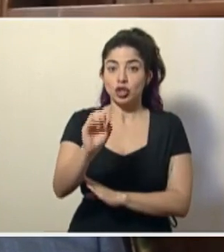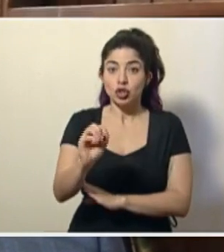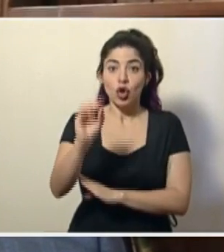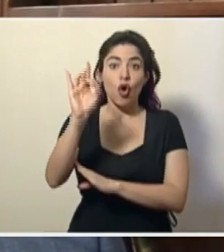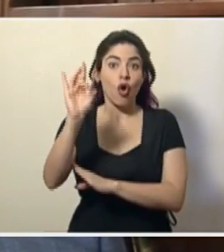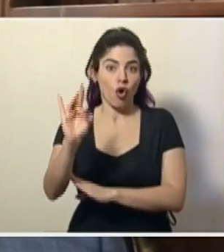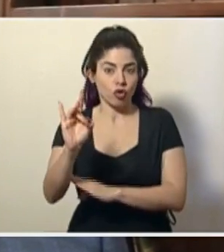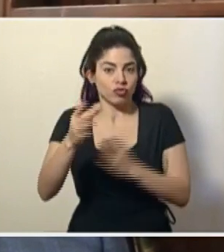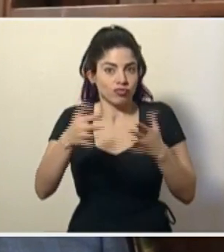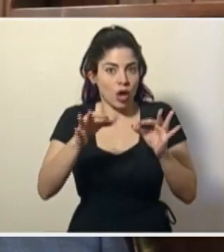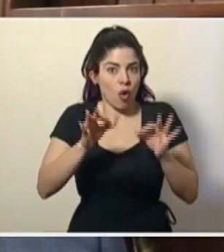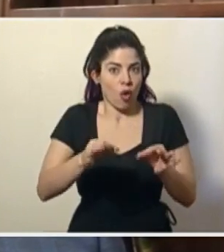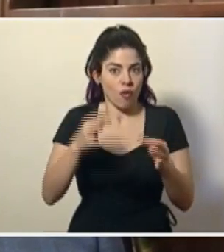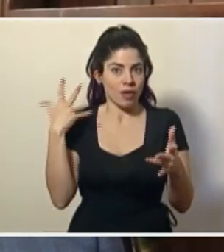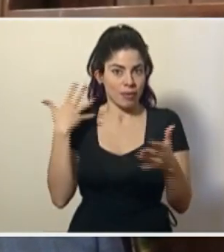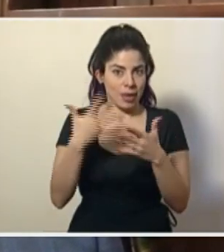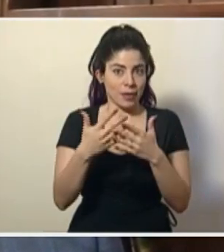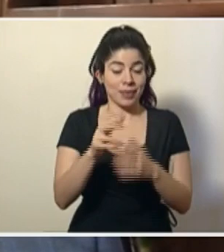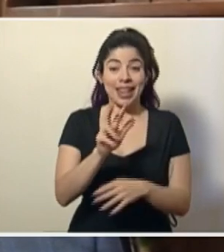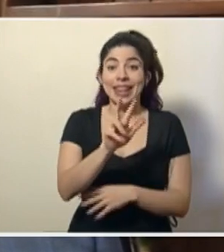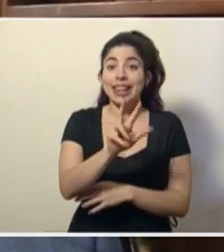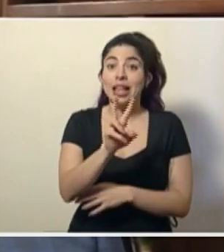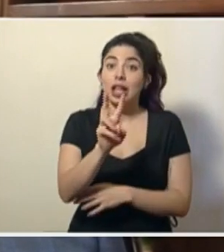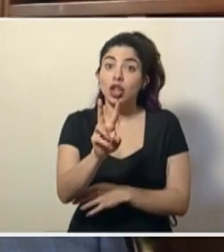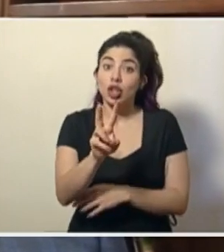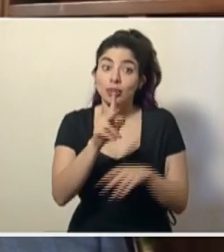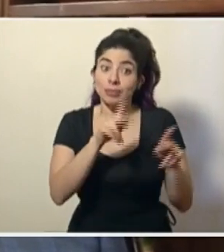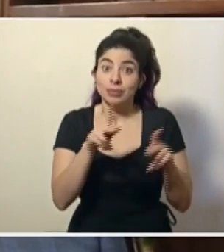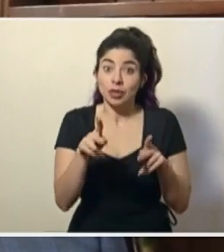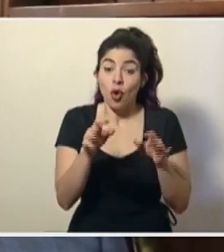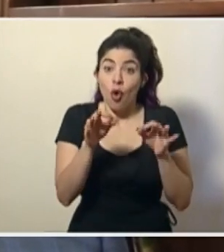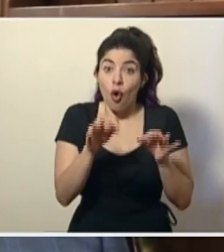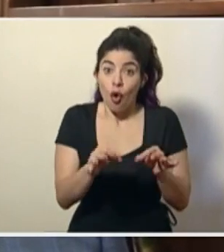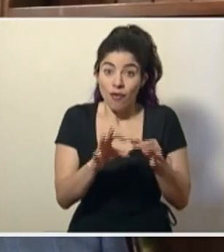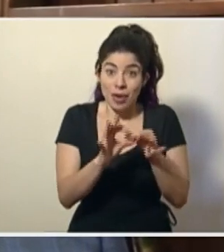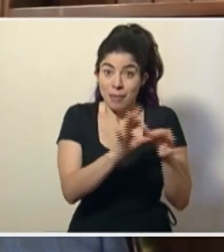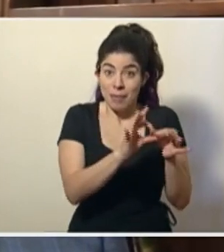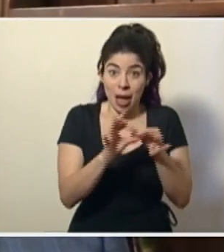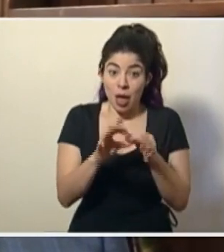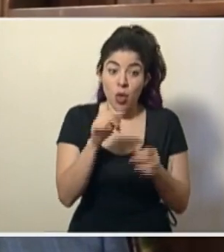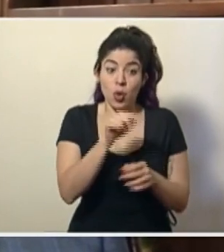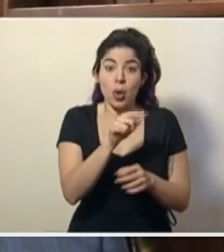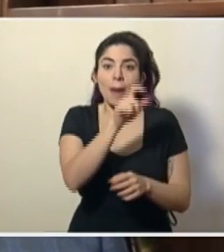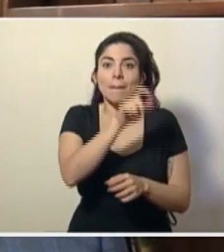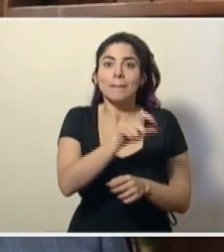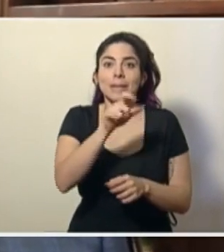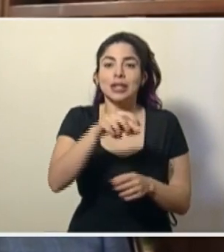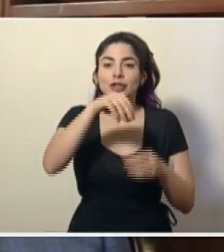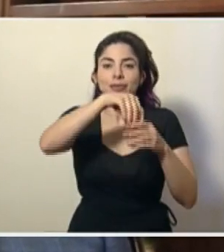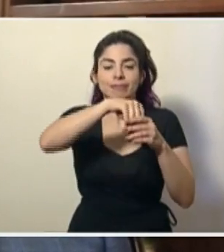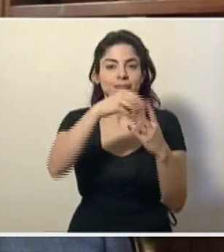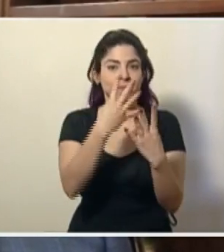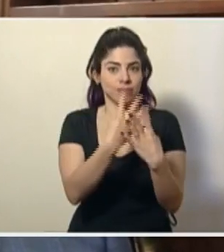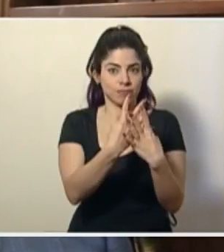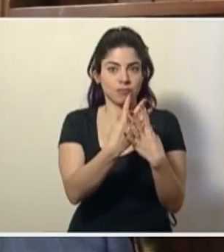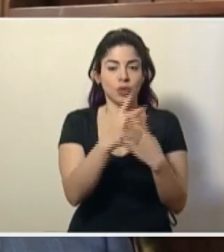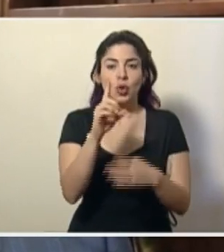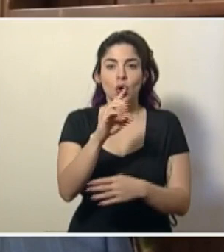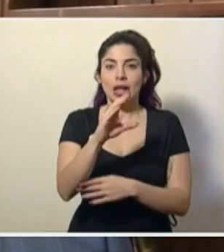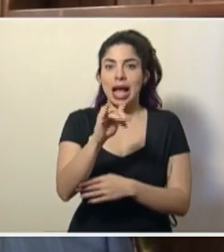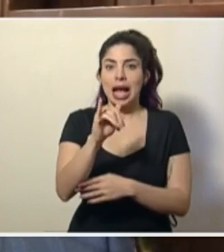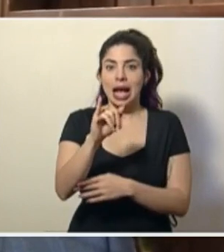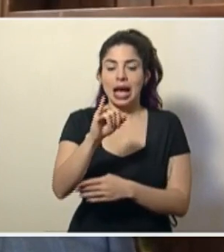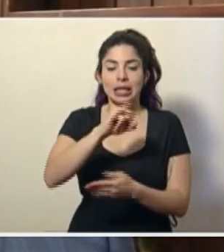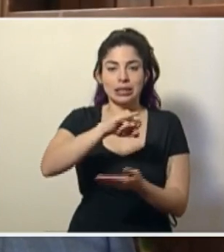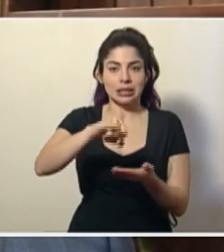24.508 casos confirmados. 32 de los confirmados por nexo corresponden con personas privadas de libertad del CAI